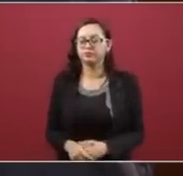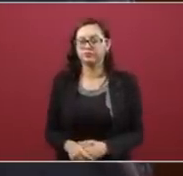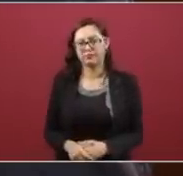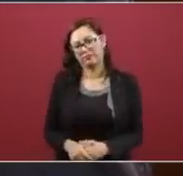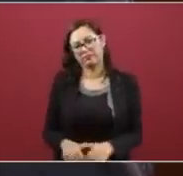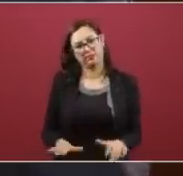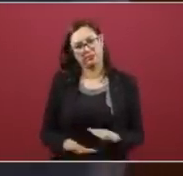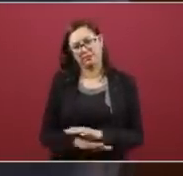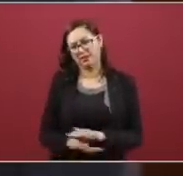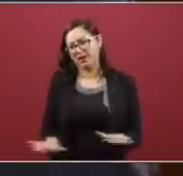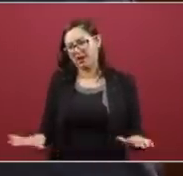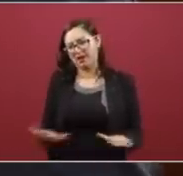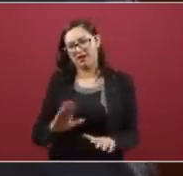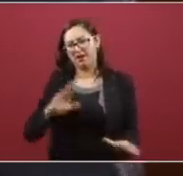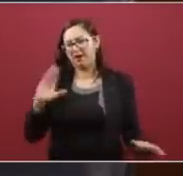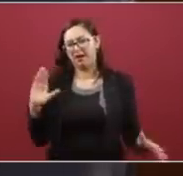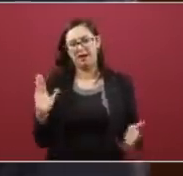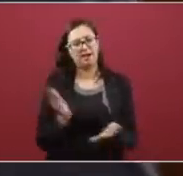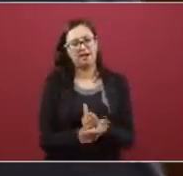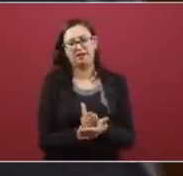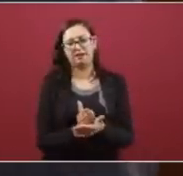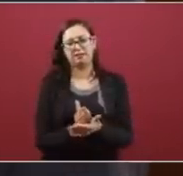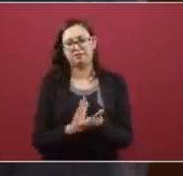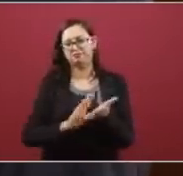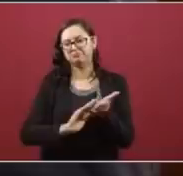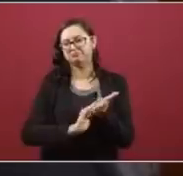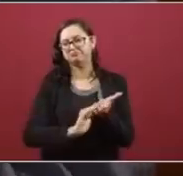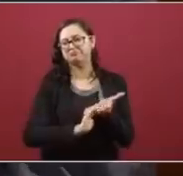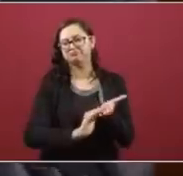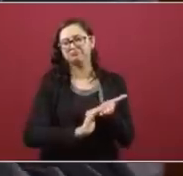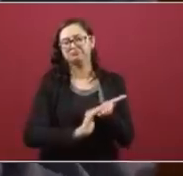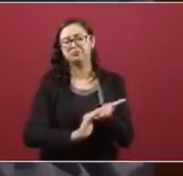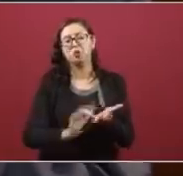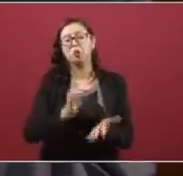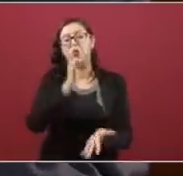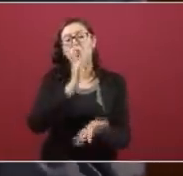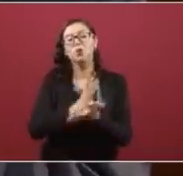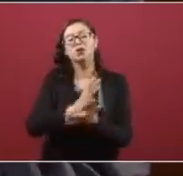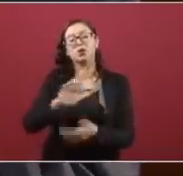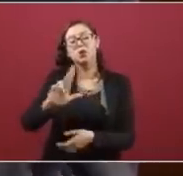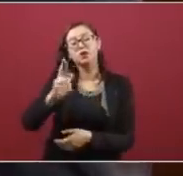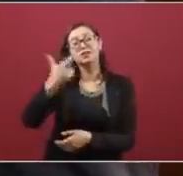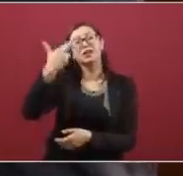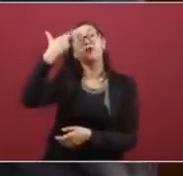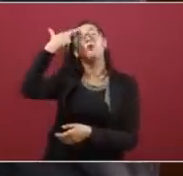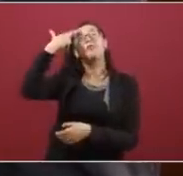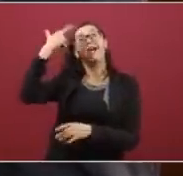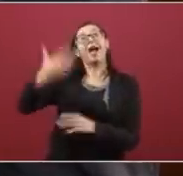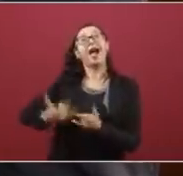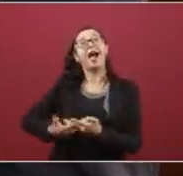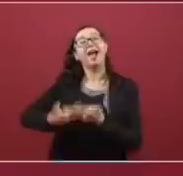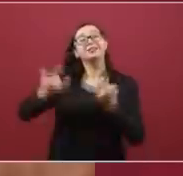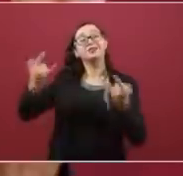Eso no. Eso se va a borrar, va a quedar nada más para escribir,